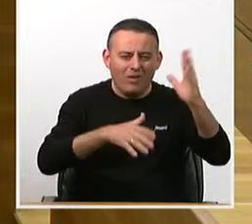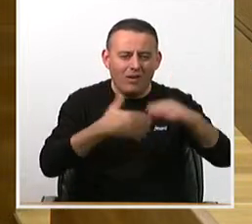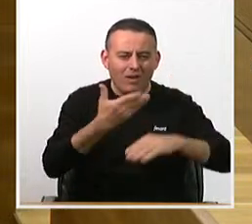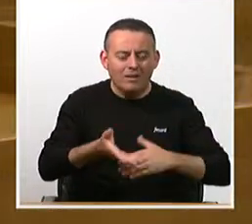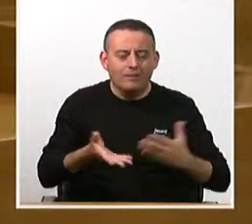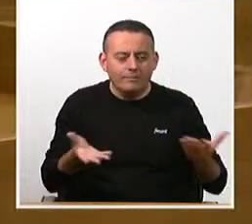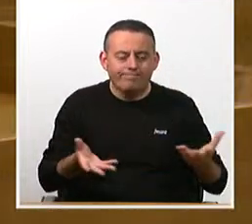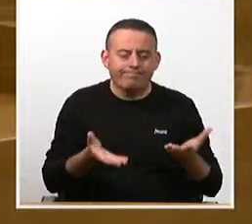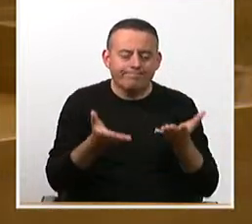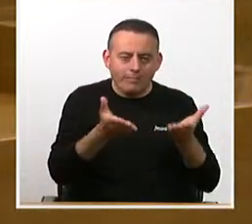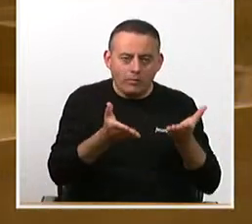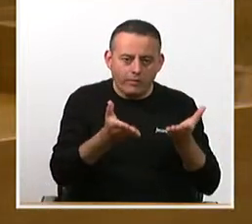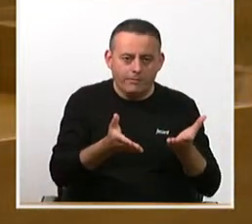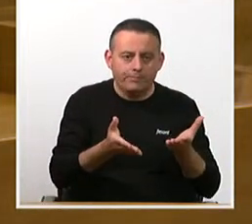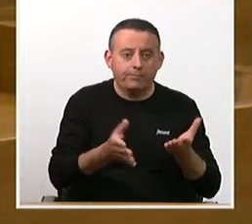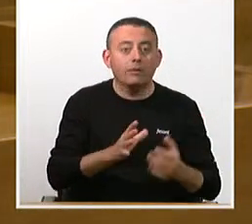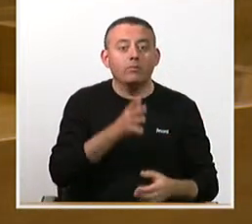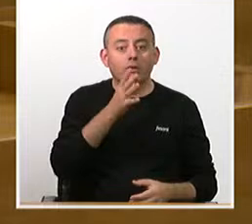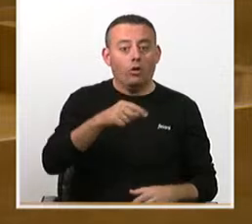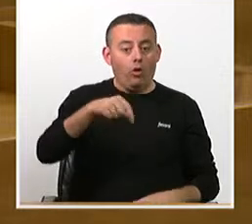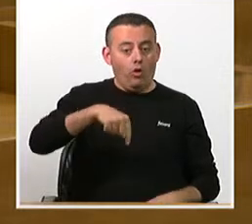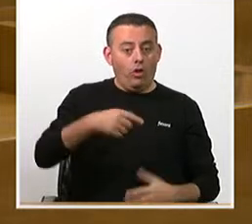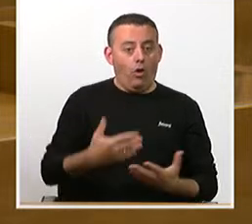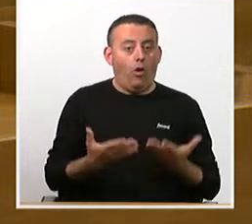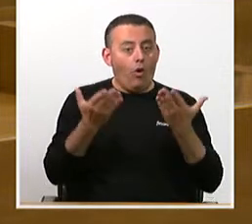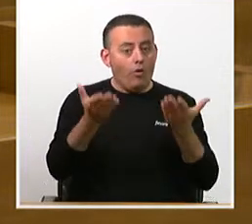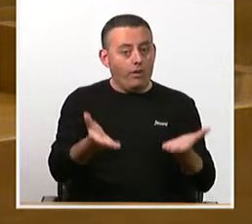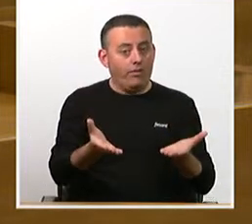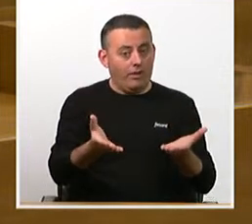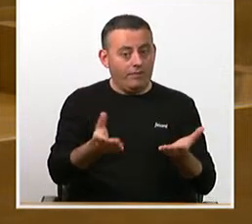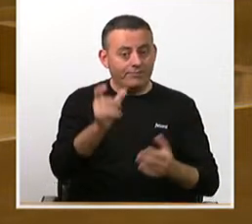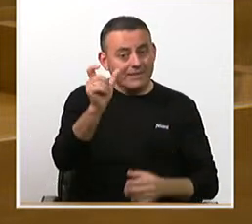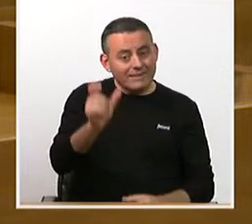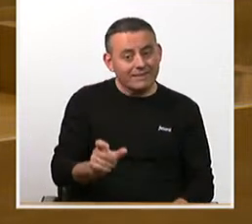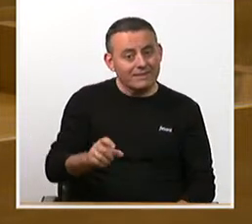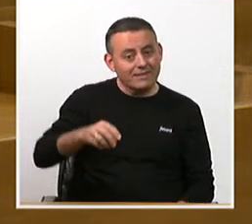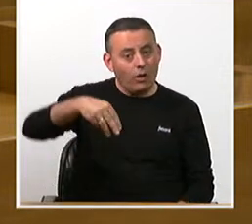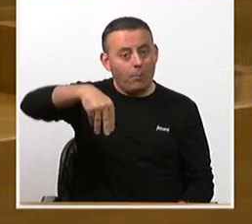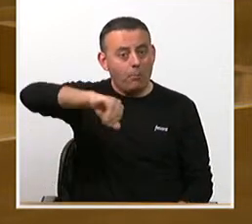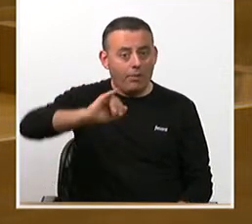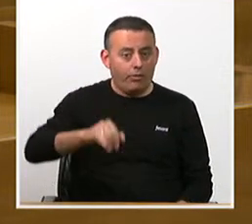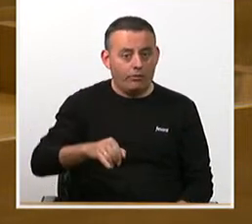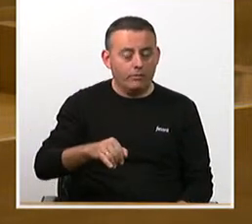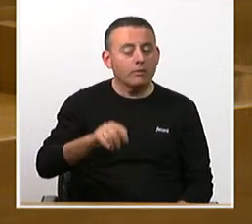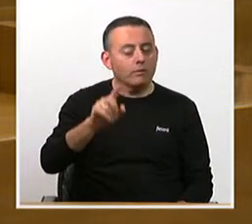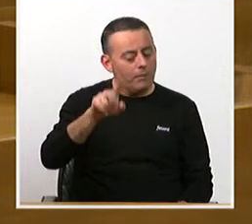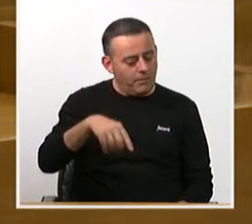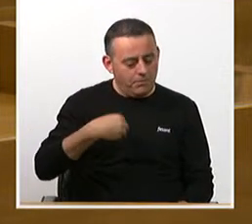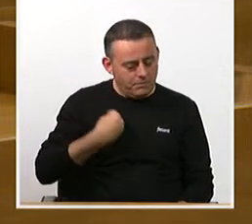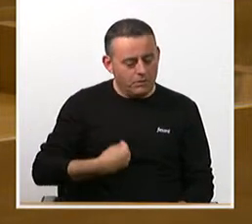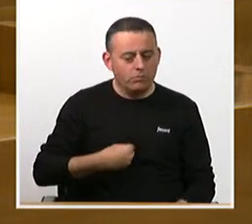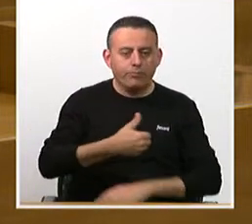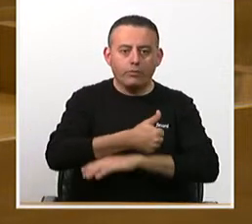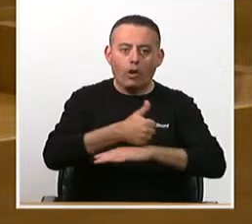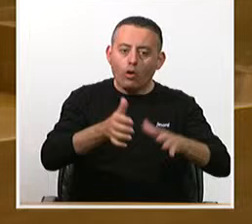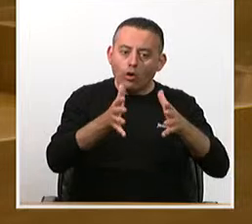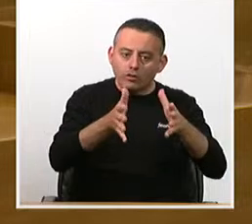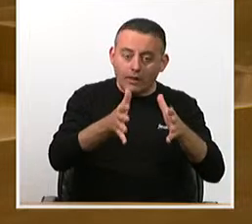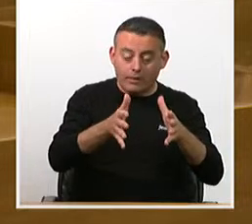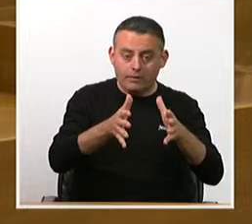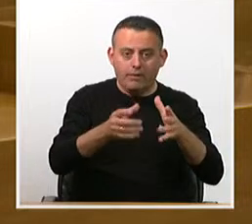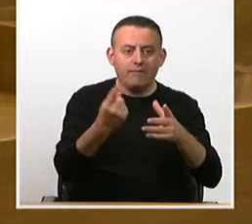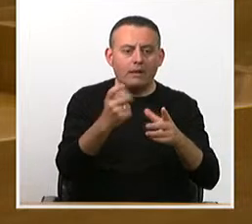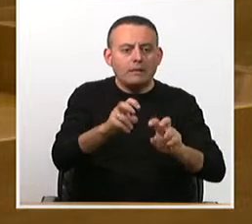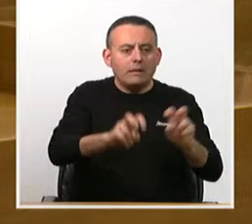mazón venimos a ofrecerles hoy nuestra máxima colaboración en lo que necesite el consell para reparar el daño y el dolor de las